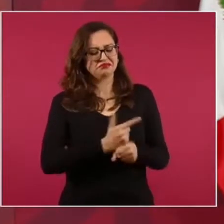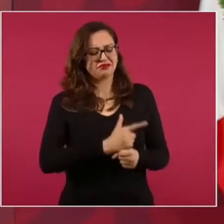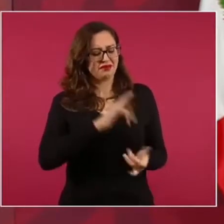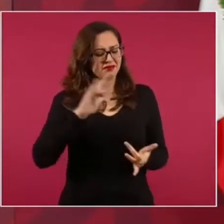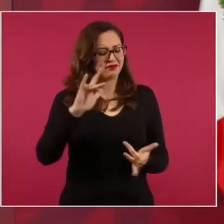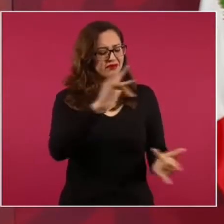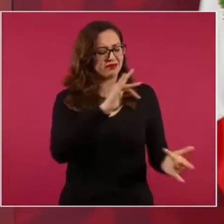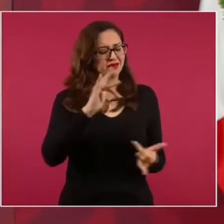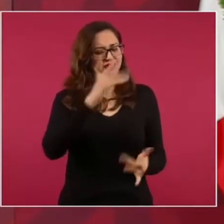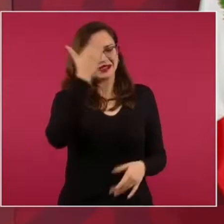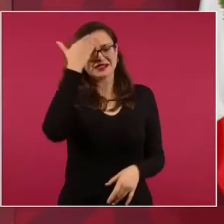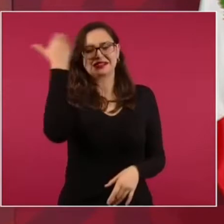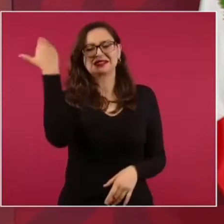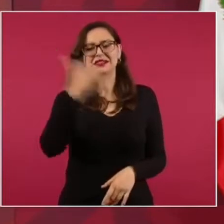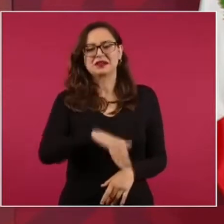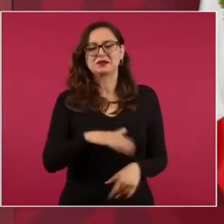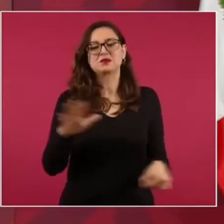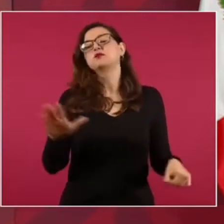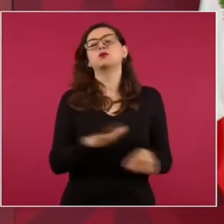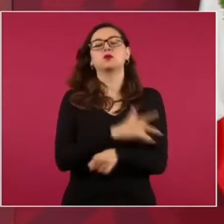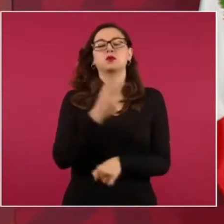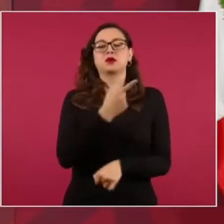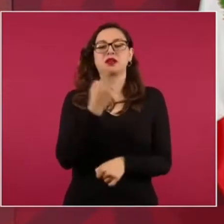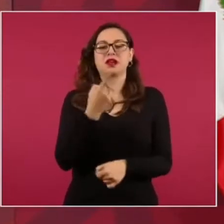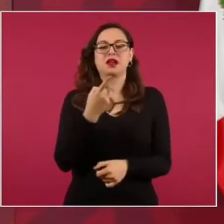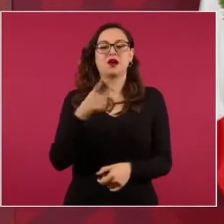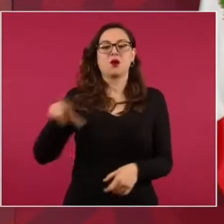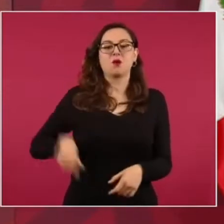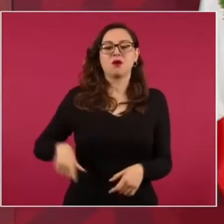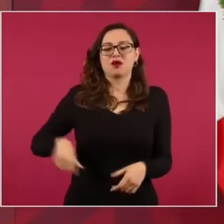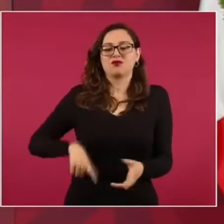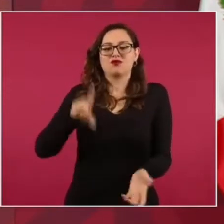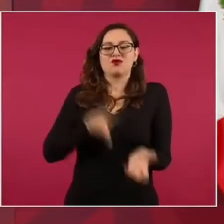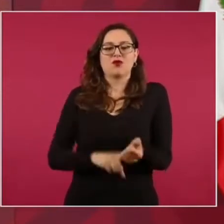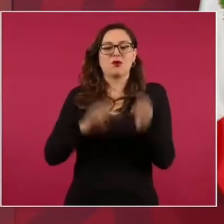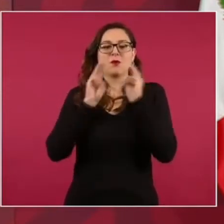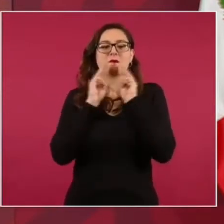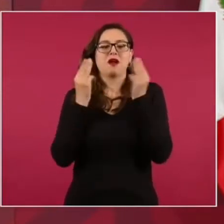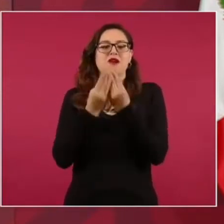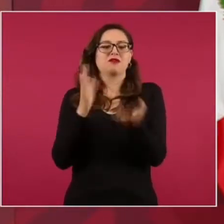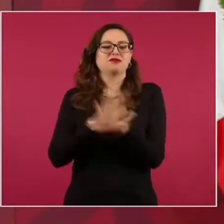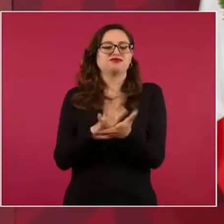porque el gobierno estaba totalmente penetrado por las agencias